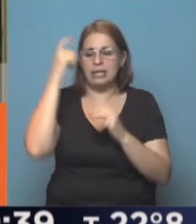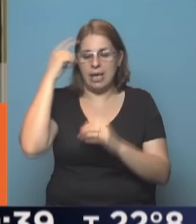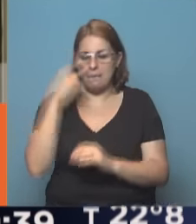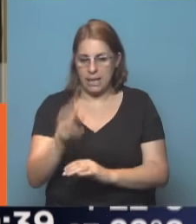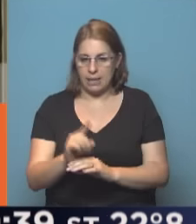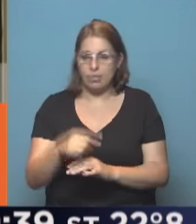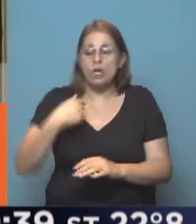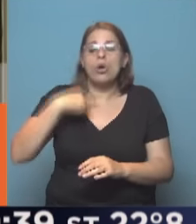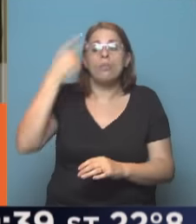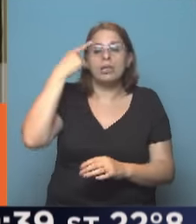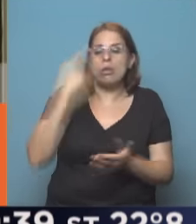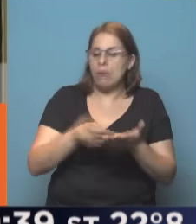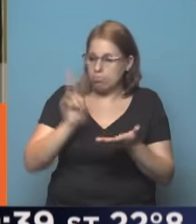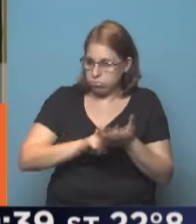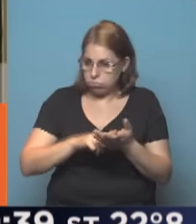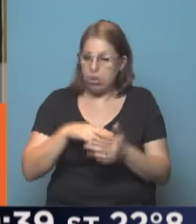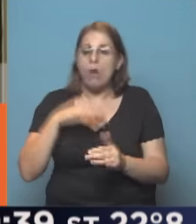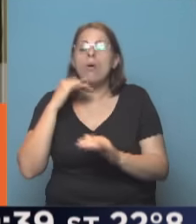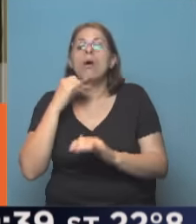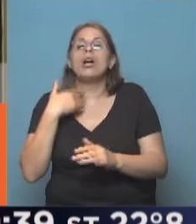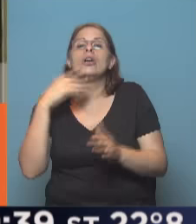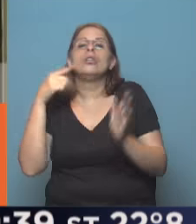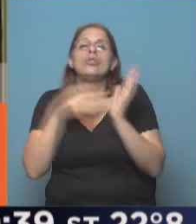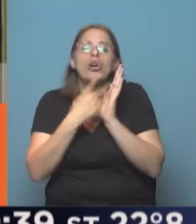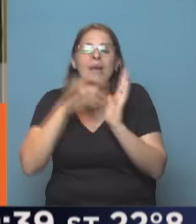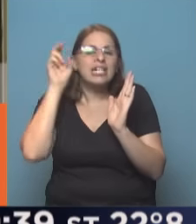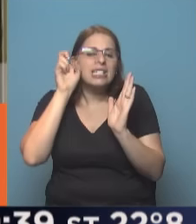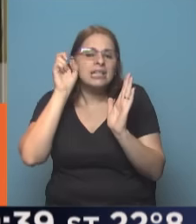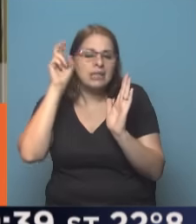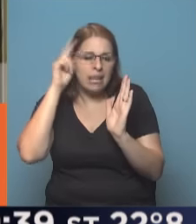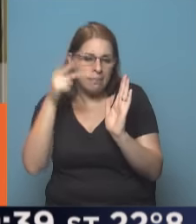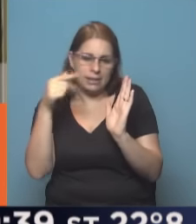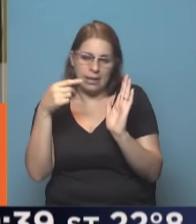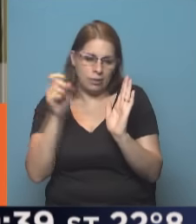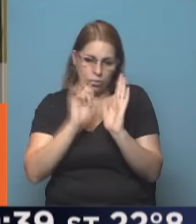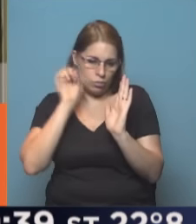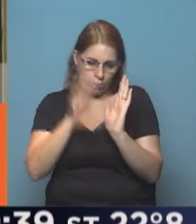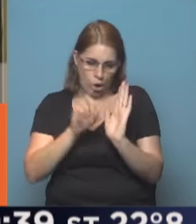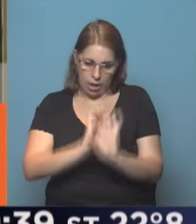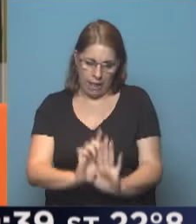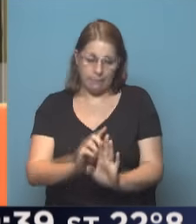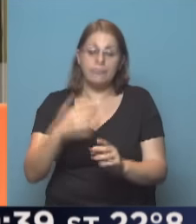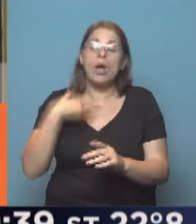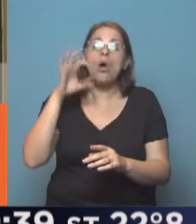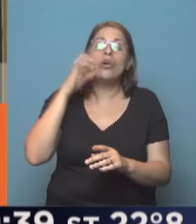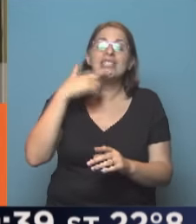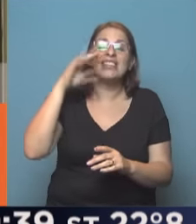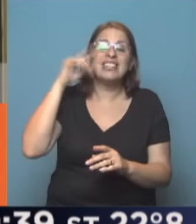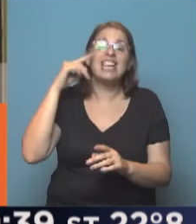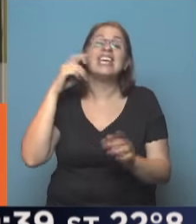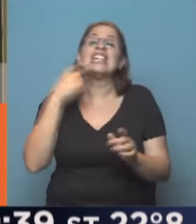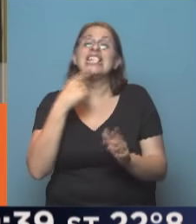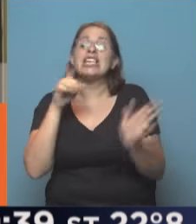Creo que, repito, es poco apego a las normativas y al reglamento que la misma OECD